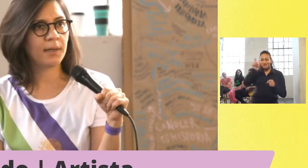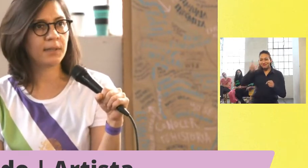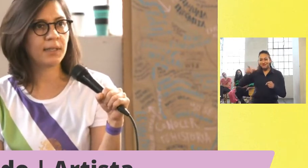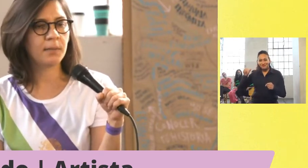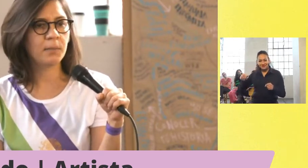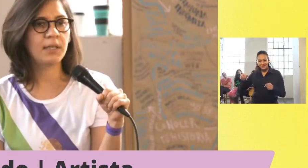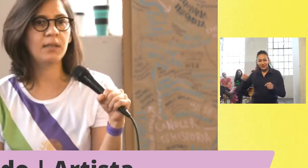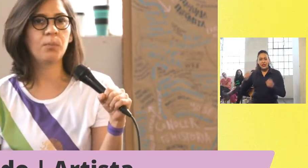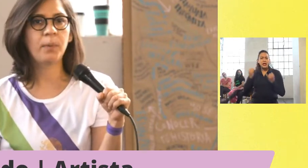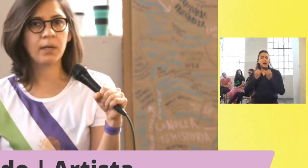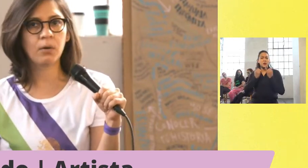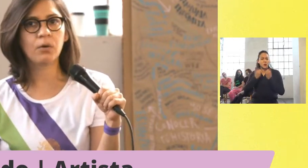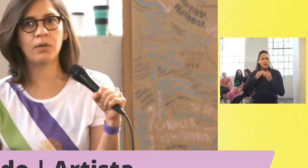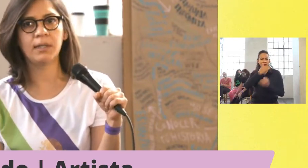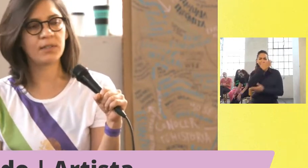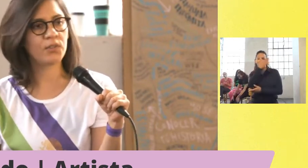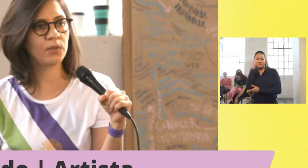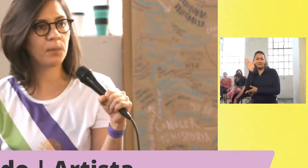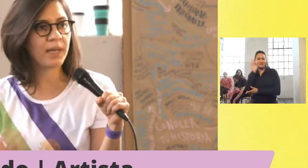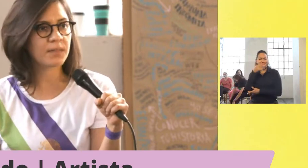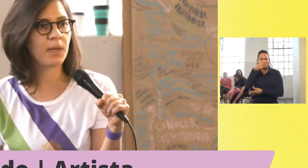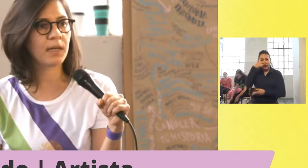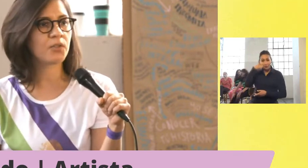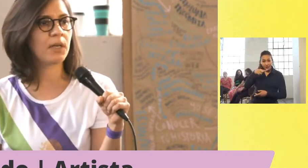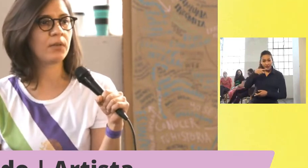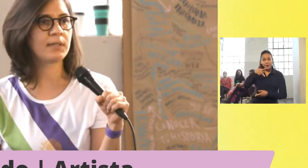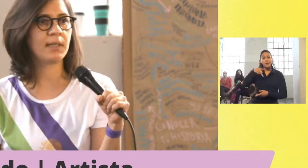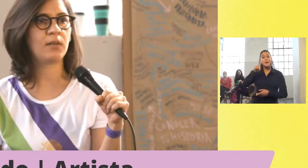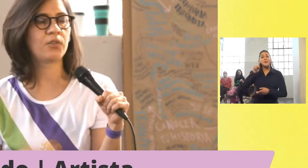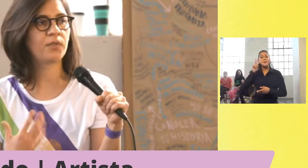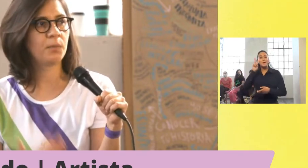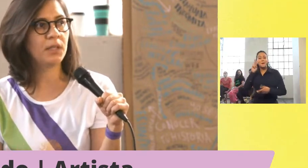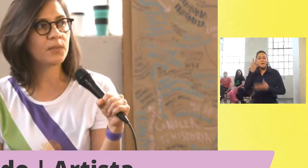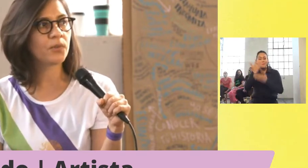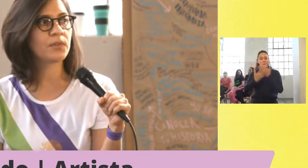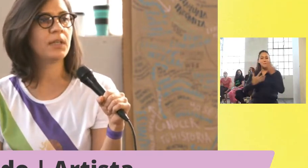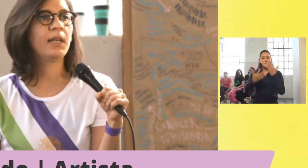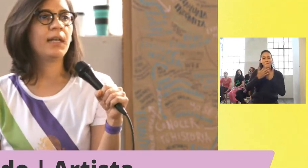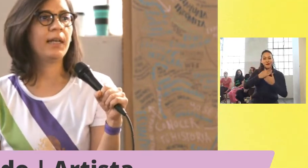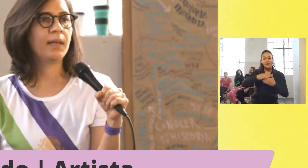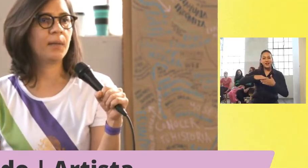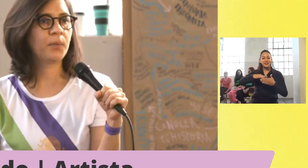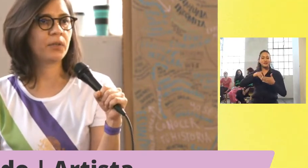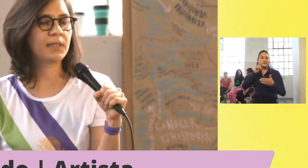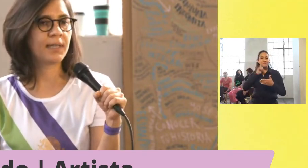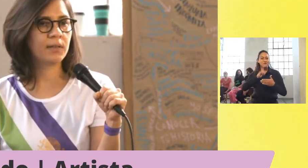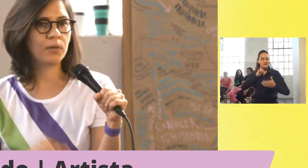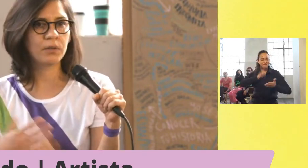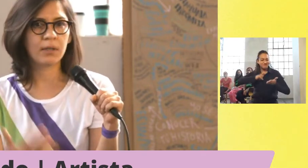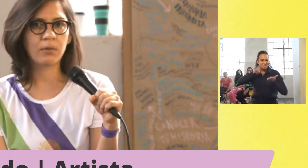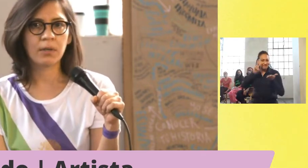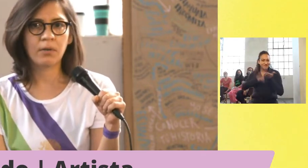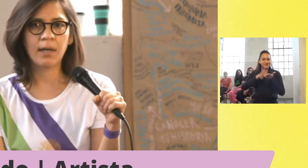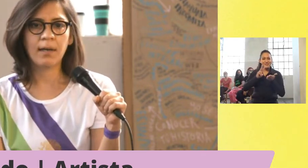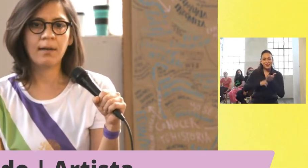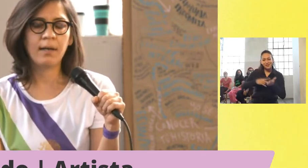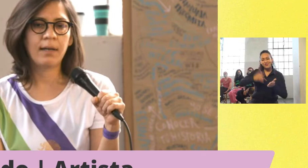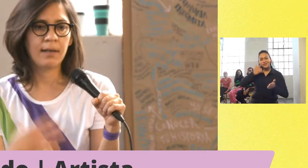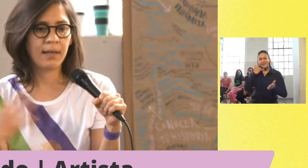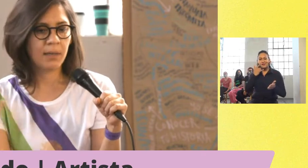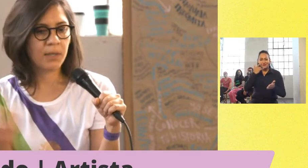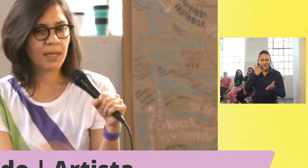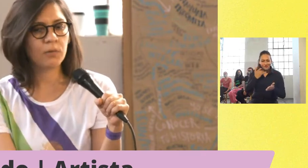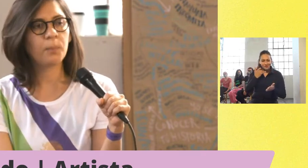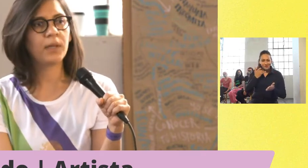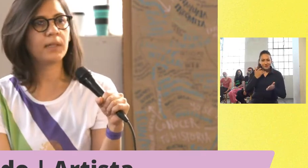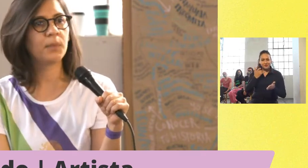de la bandera de México, pero con la intención de plasmar los valores de los feminismos, priorizando de acuerdo a